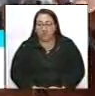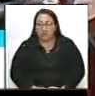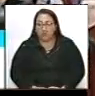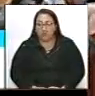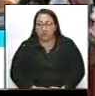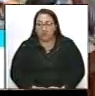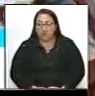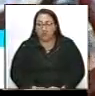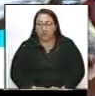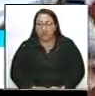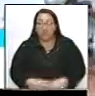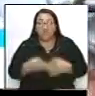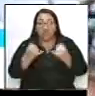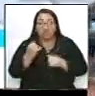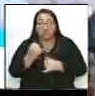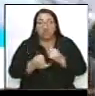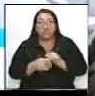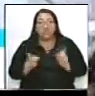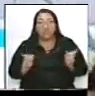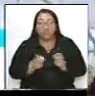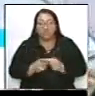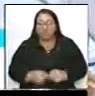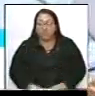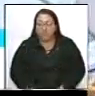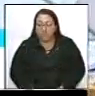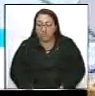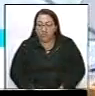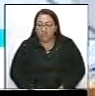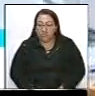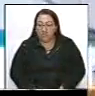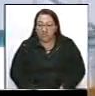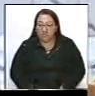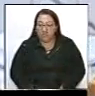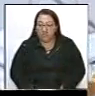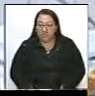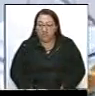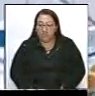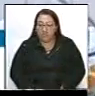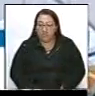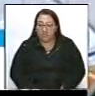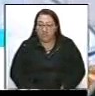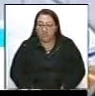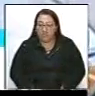informe que concluye con 17